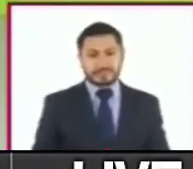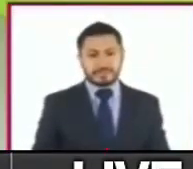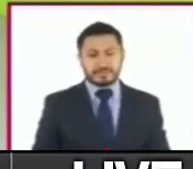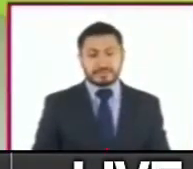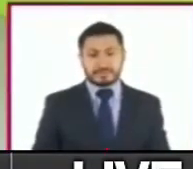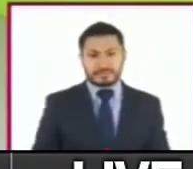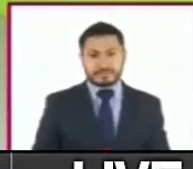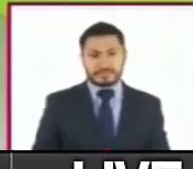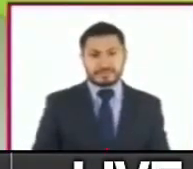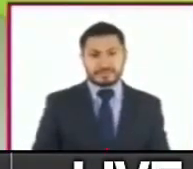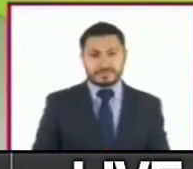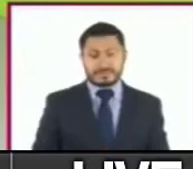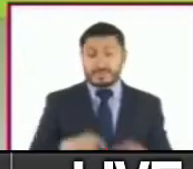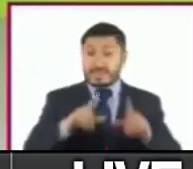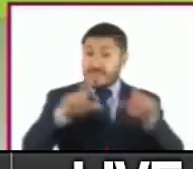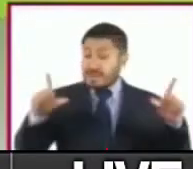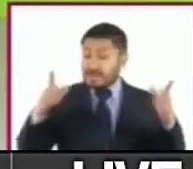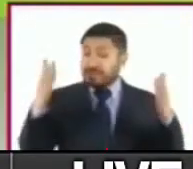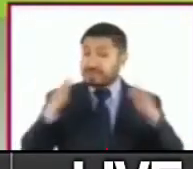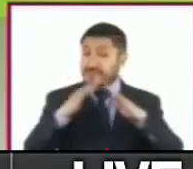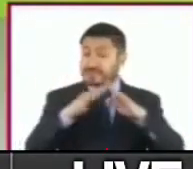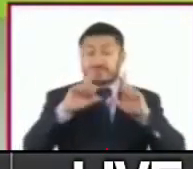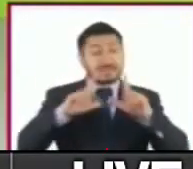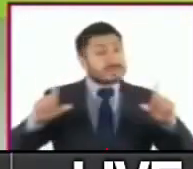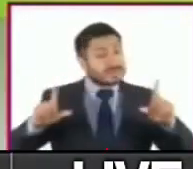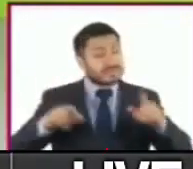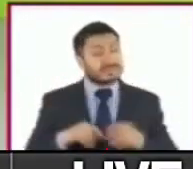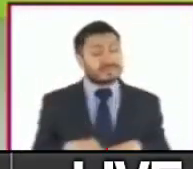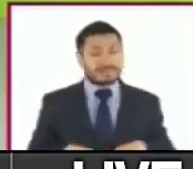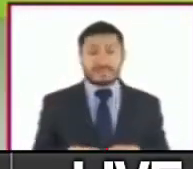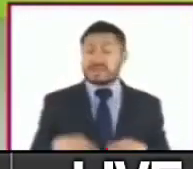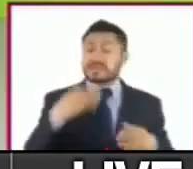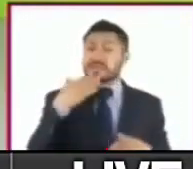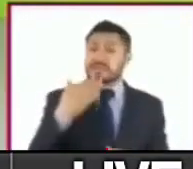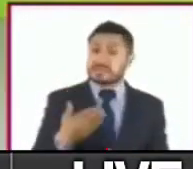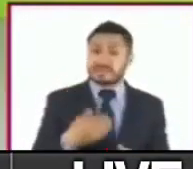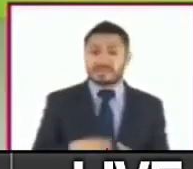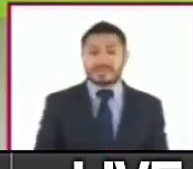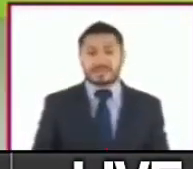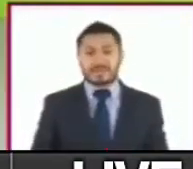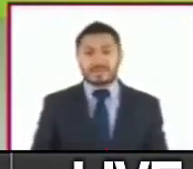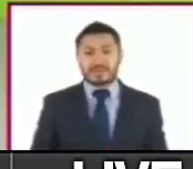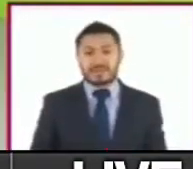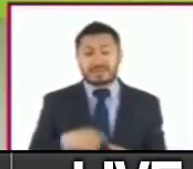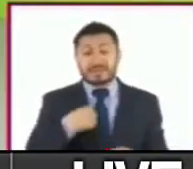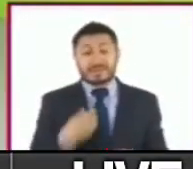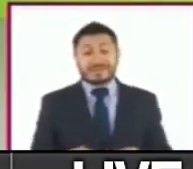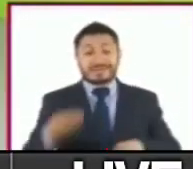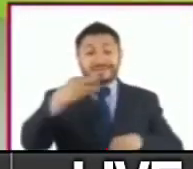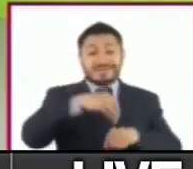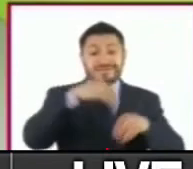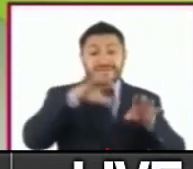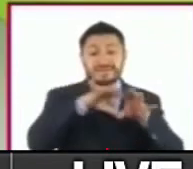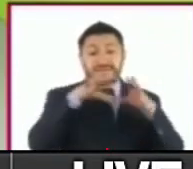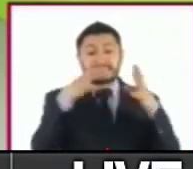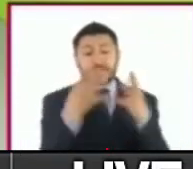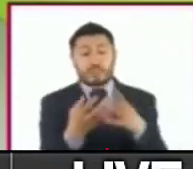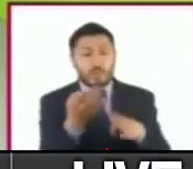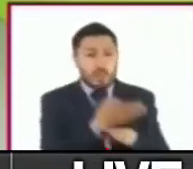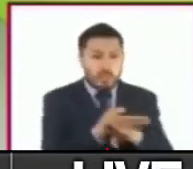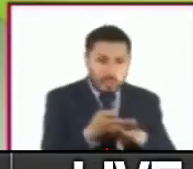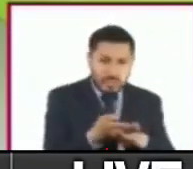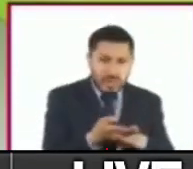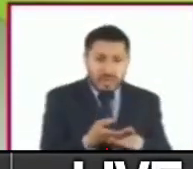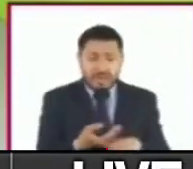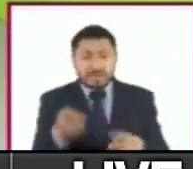Así es. ¿Listos en casita? Muy bien. Voy a colocar una pelota blanca en